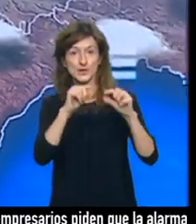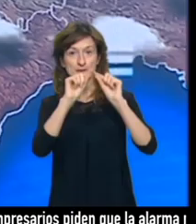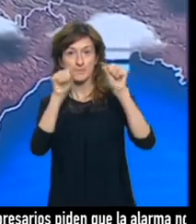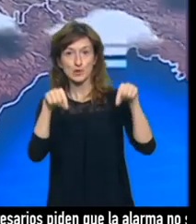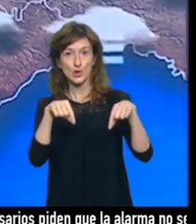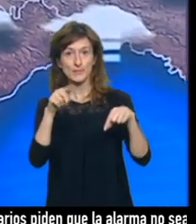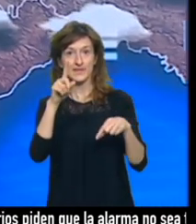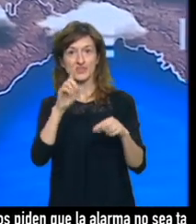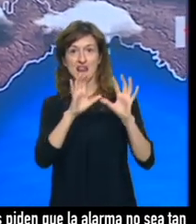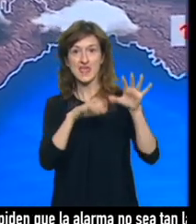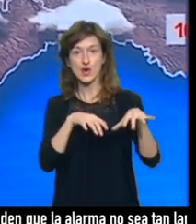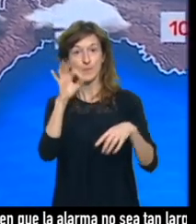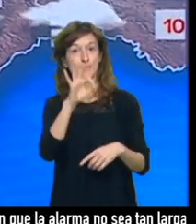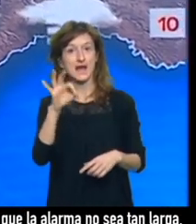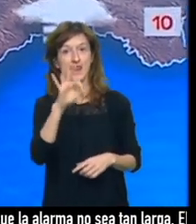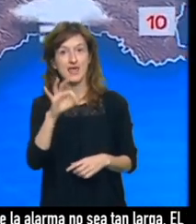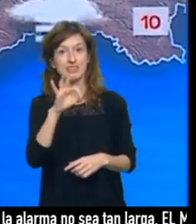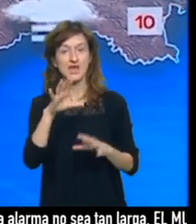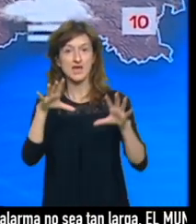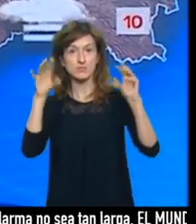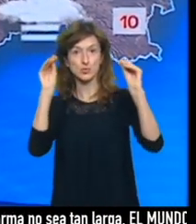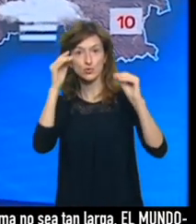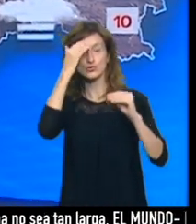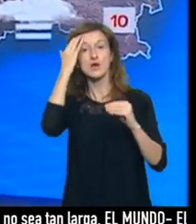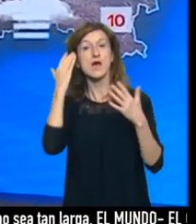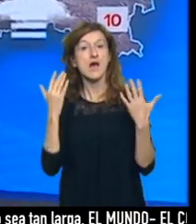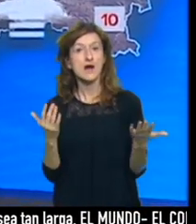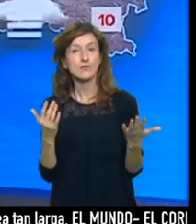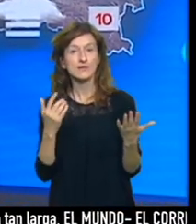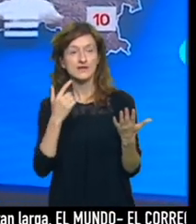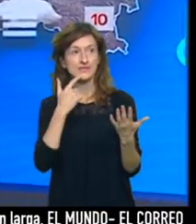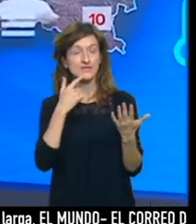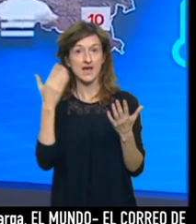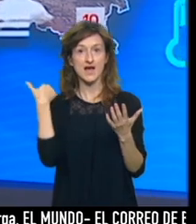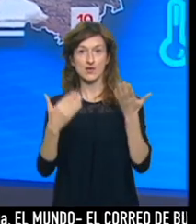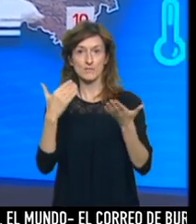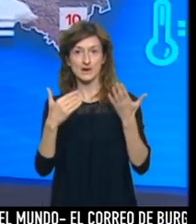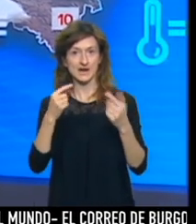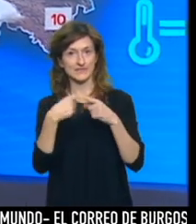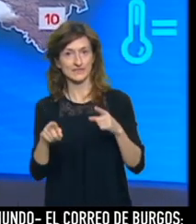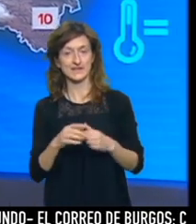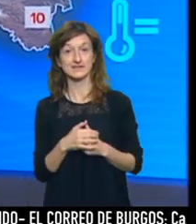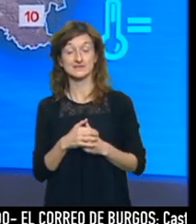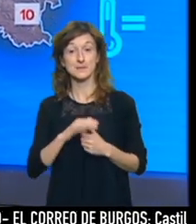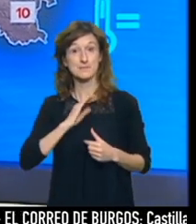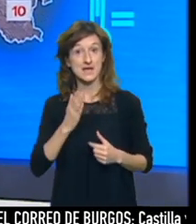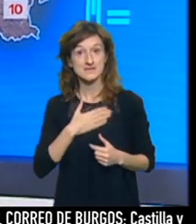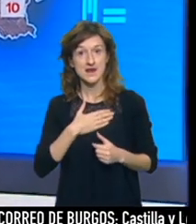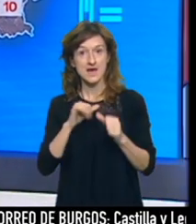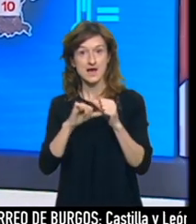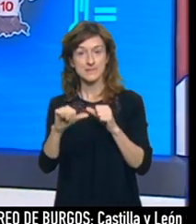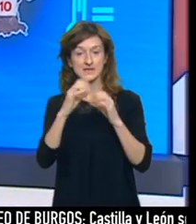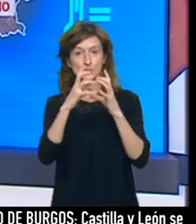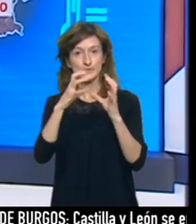provincias precisamente de León, Palencia y Burgos, aunque no tendremos las acumulaciones de estos últimos días. A partir de mañana estas nubes